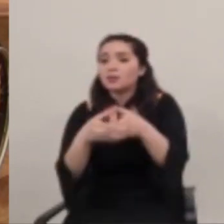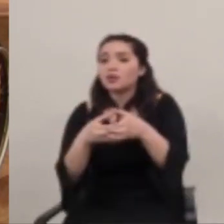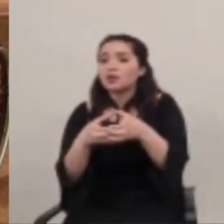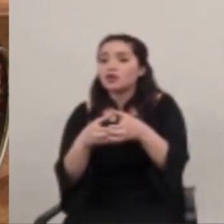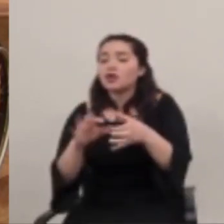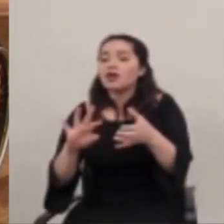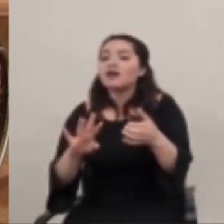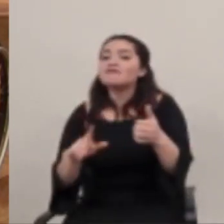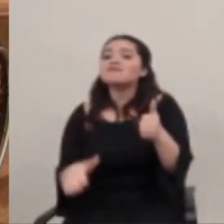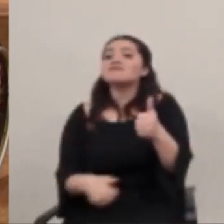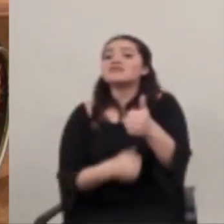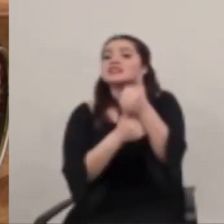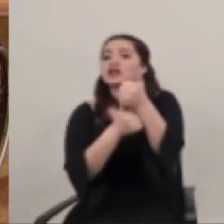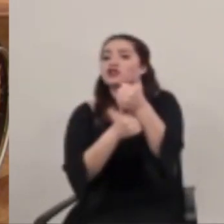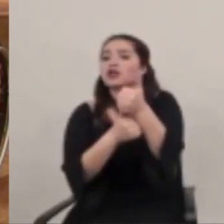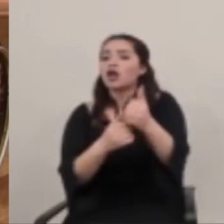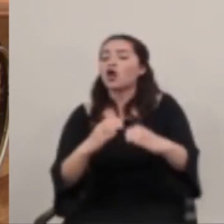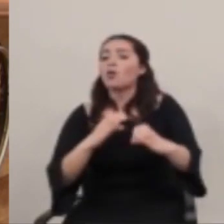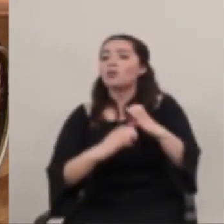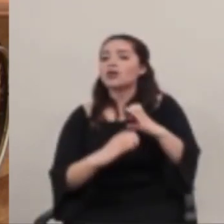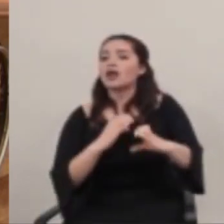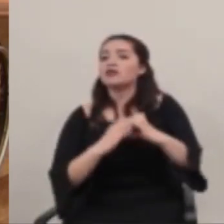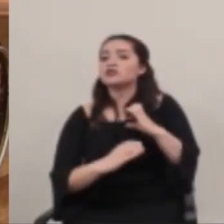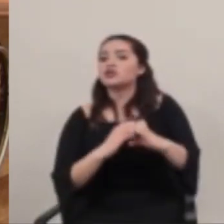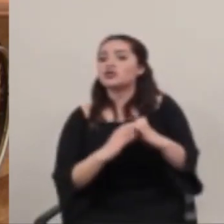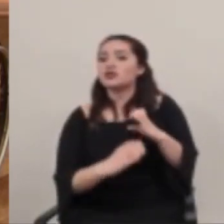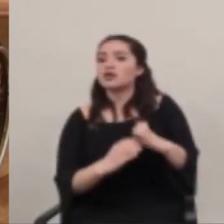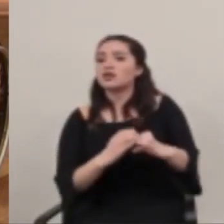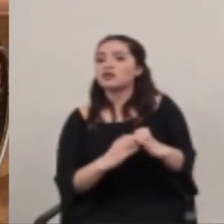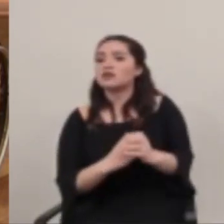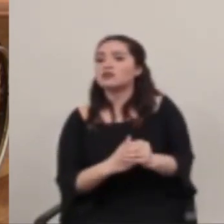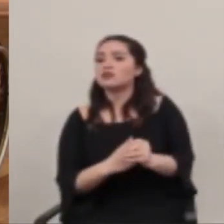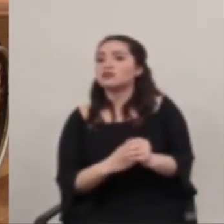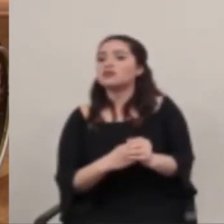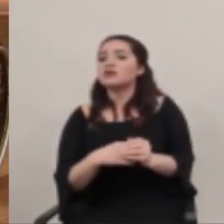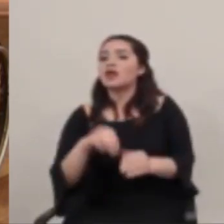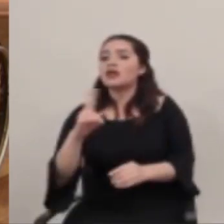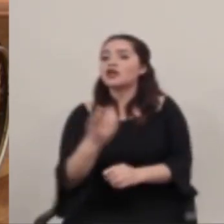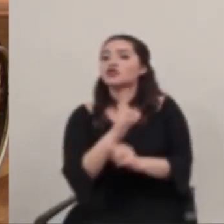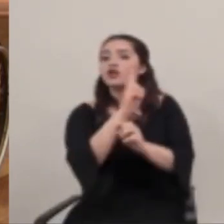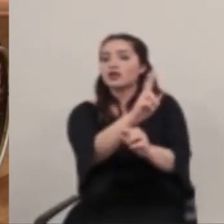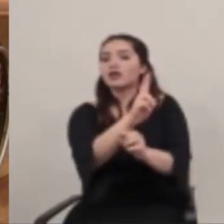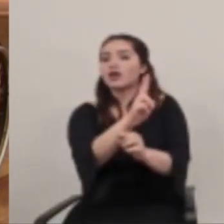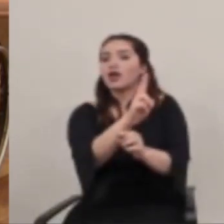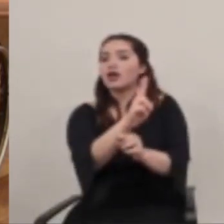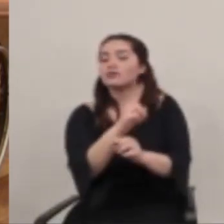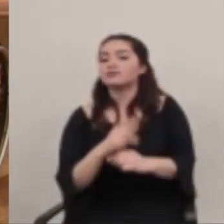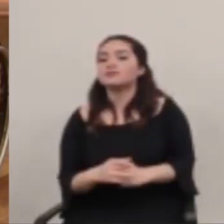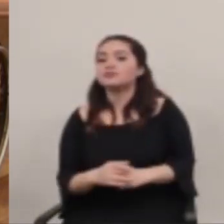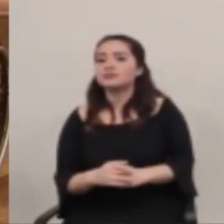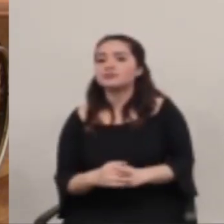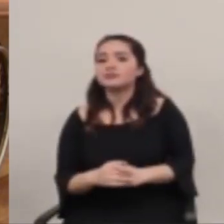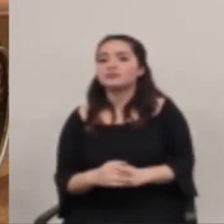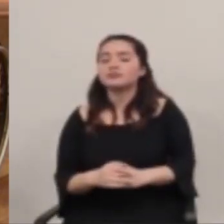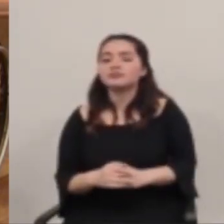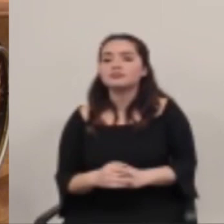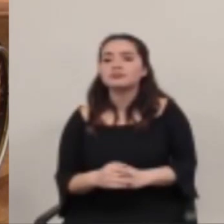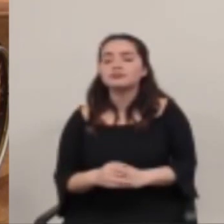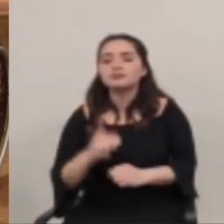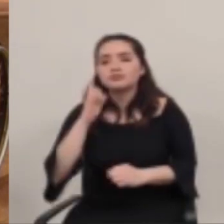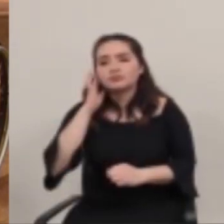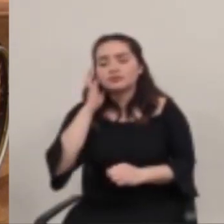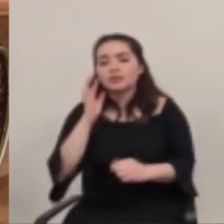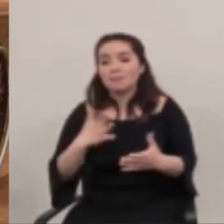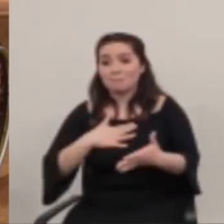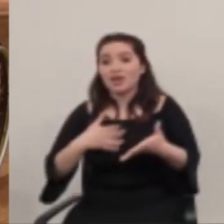Vicerrectoría de Extensión y Comunicaciones, de la Vicerrectoría de Asuntos Estudiantiles y Comunitarios, especialmente al equipo de mi equipo,